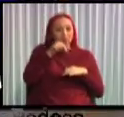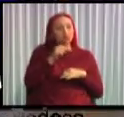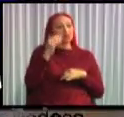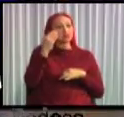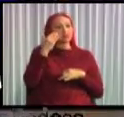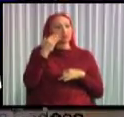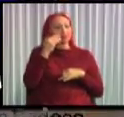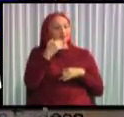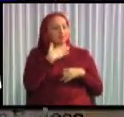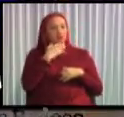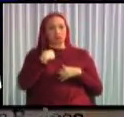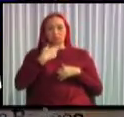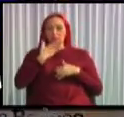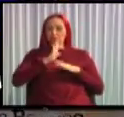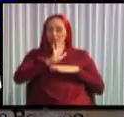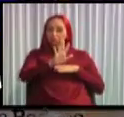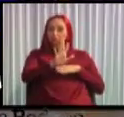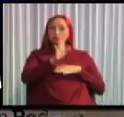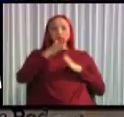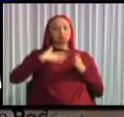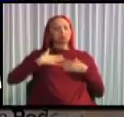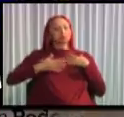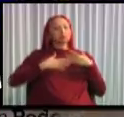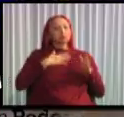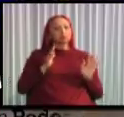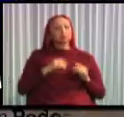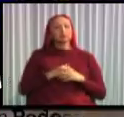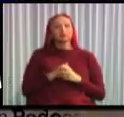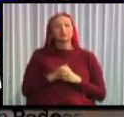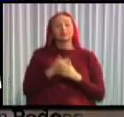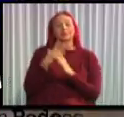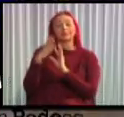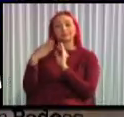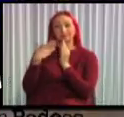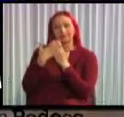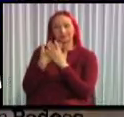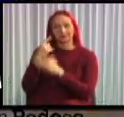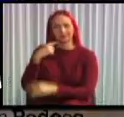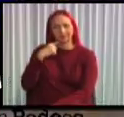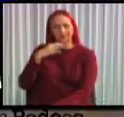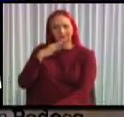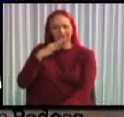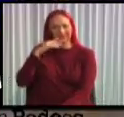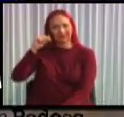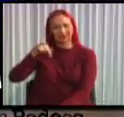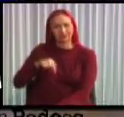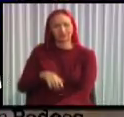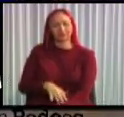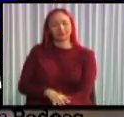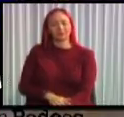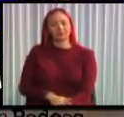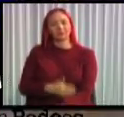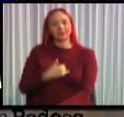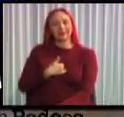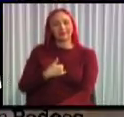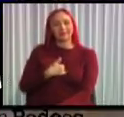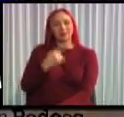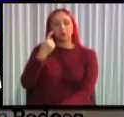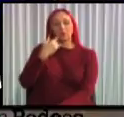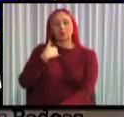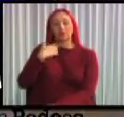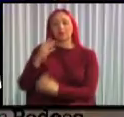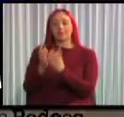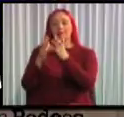lo mío y usted tiene lo suyo, y si no lo tiene, qué pena, ¿verdad? Antes, incluso ahora que hablan de eso, había uno que tenía un